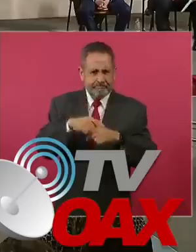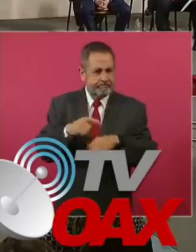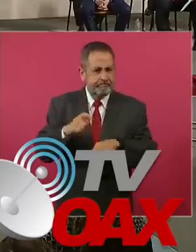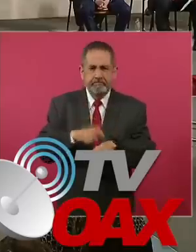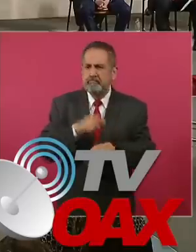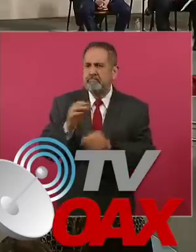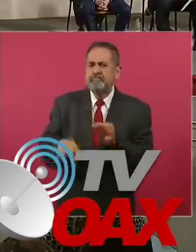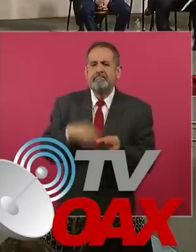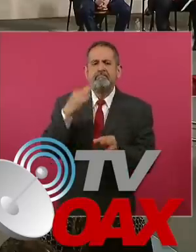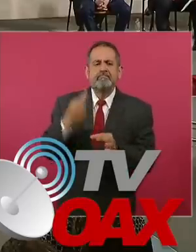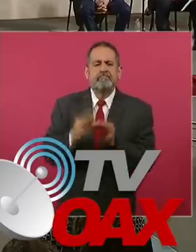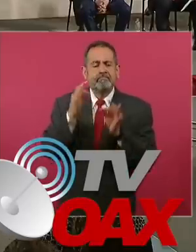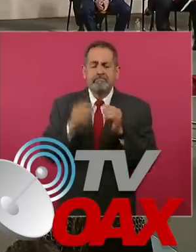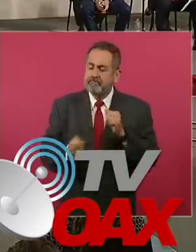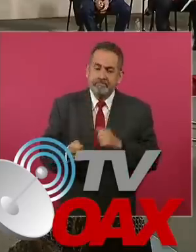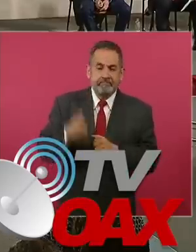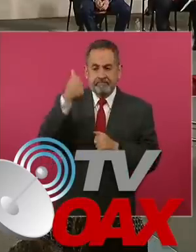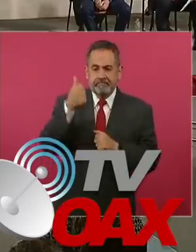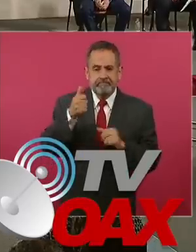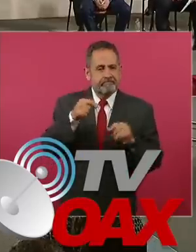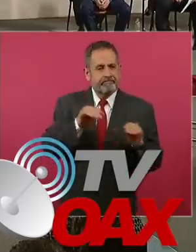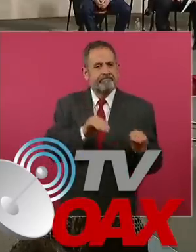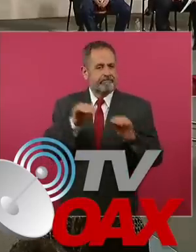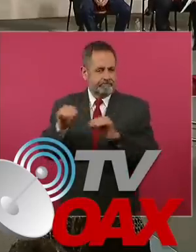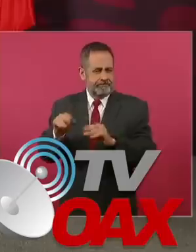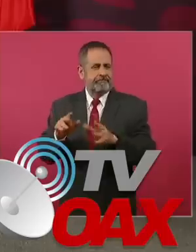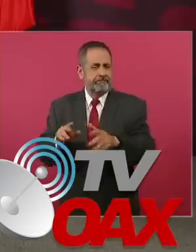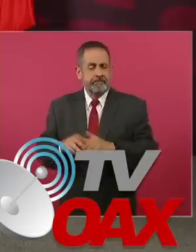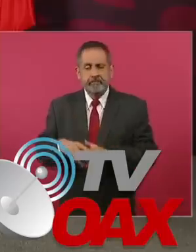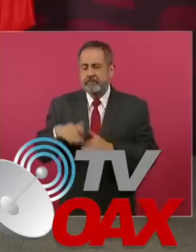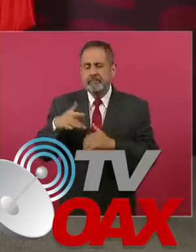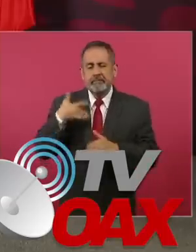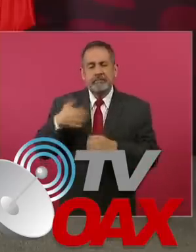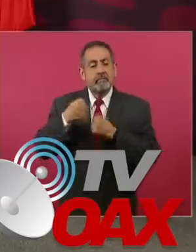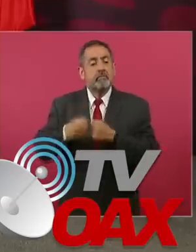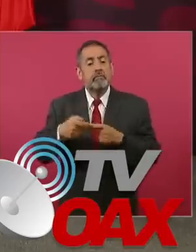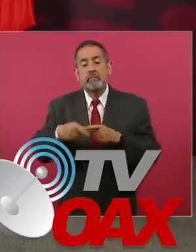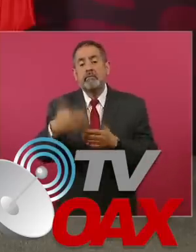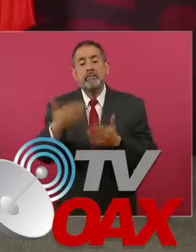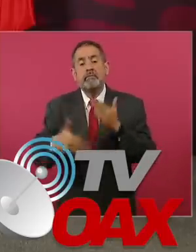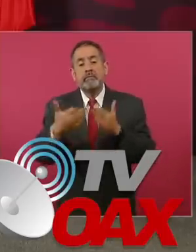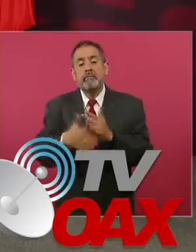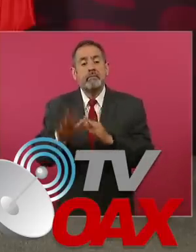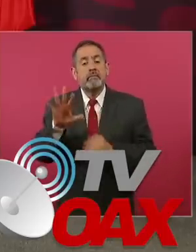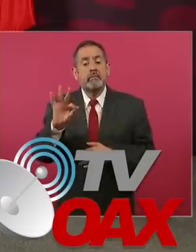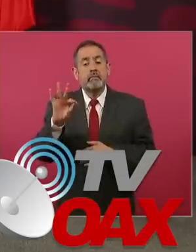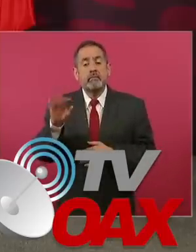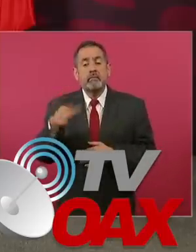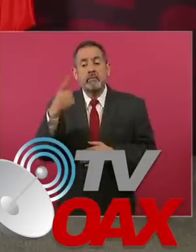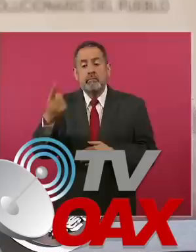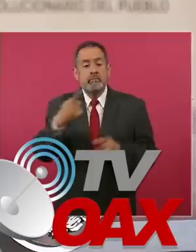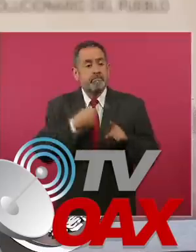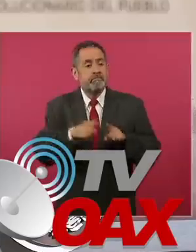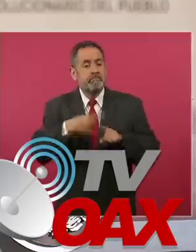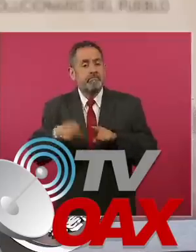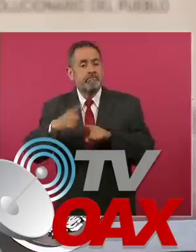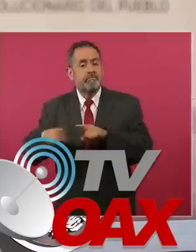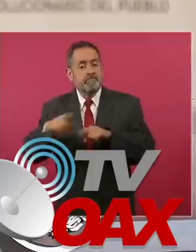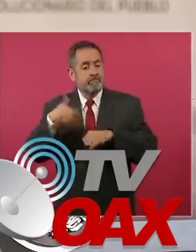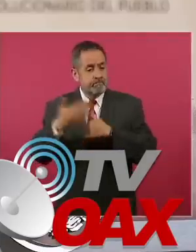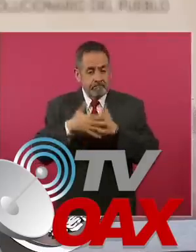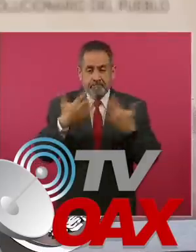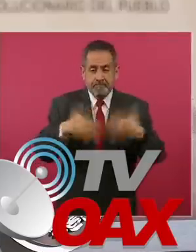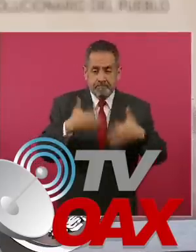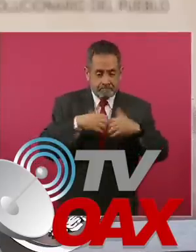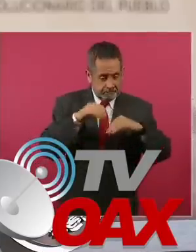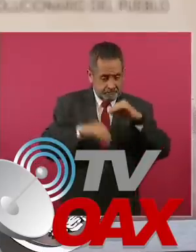primer tren y estoy seguro que seguirán cumpliendo con los otros 41 trenes que se fabricarán. Un gran